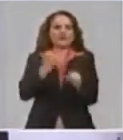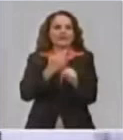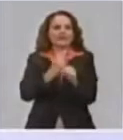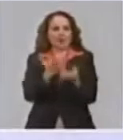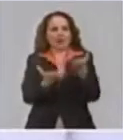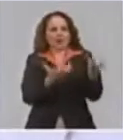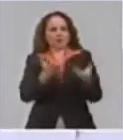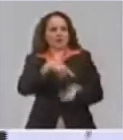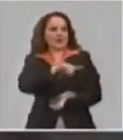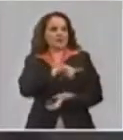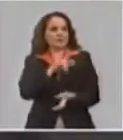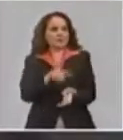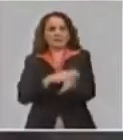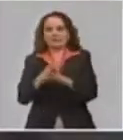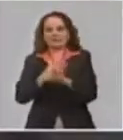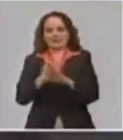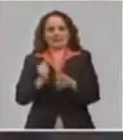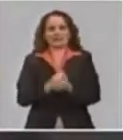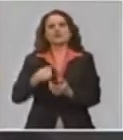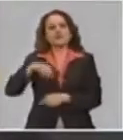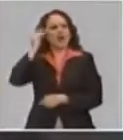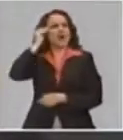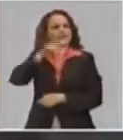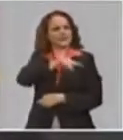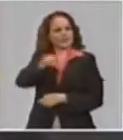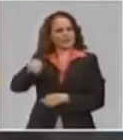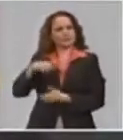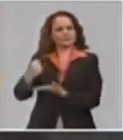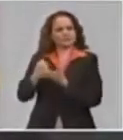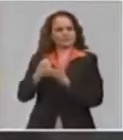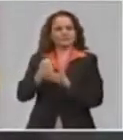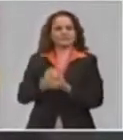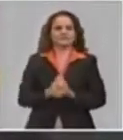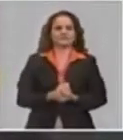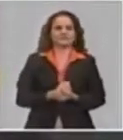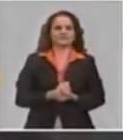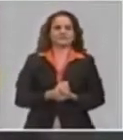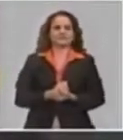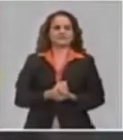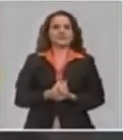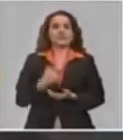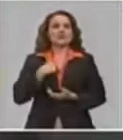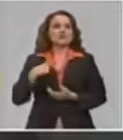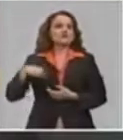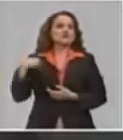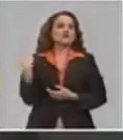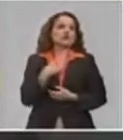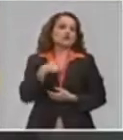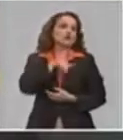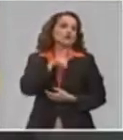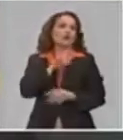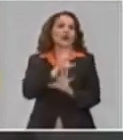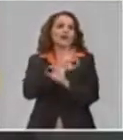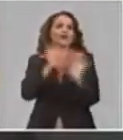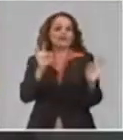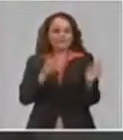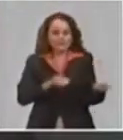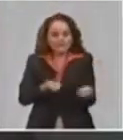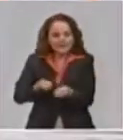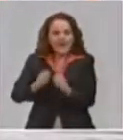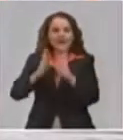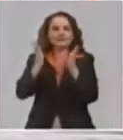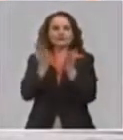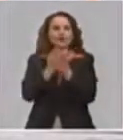yo he aprendido mucho de ellos. Somos las que limpiamos los cubículos, le damos cloro, le damos